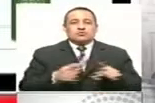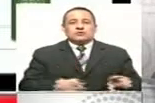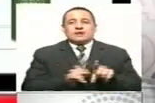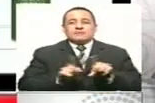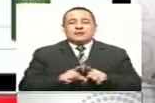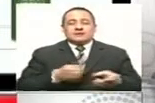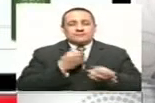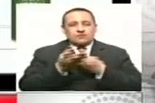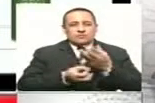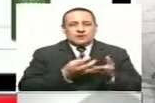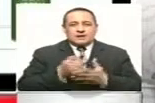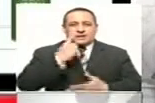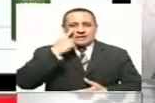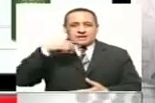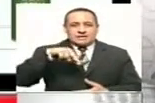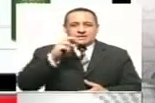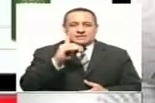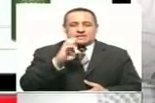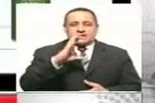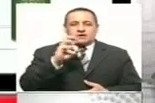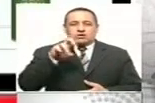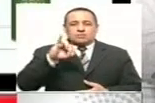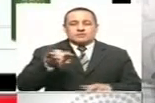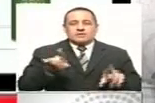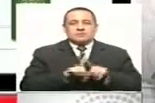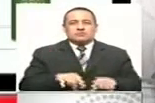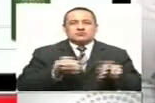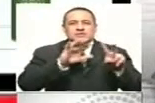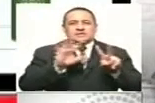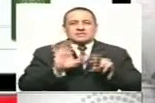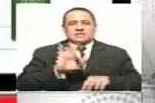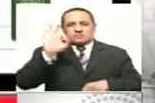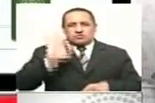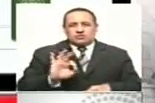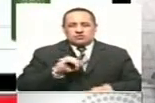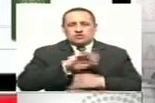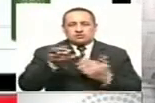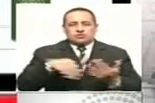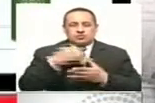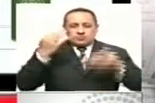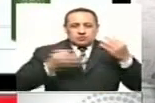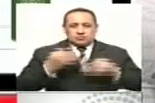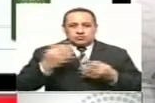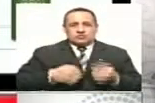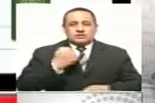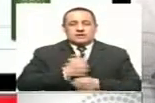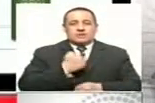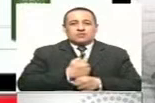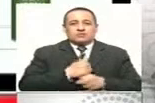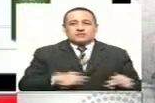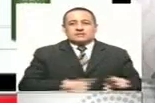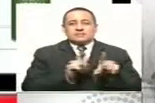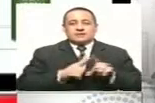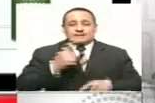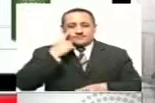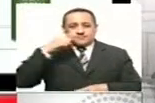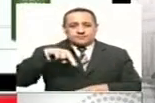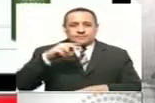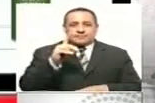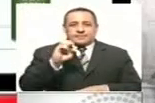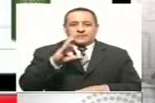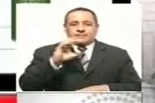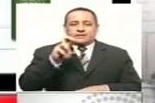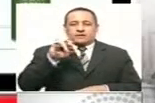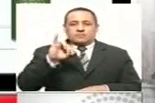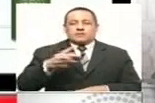también Indecopi, que solo llegó a un 77% de ejecución presupuestaria, también Indecopi se financia con